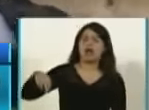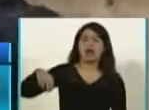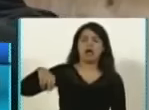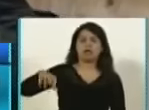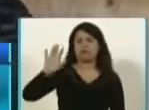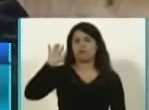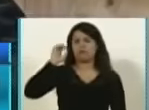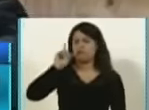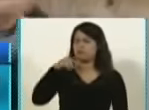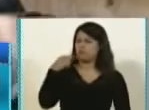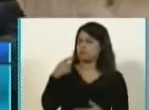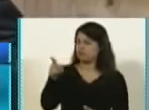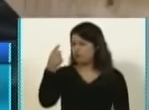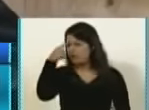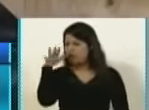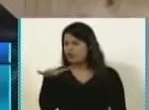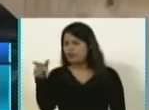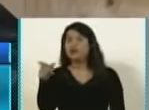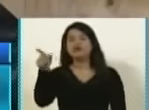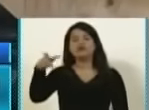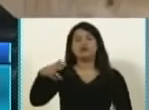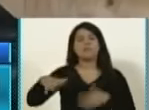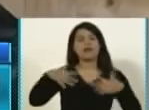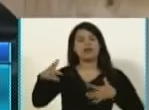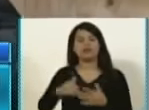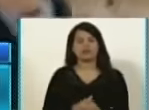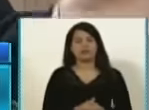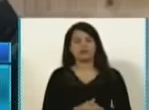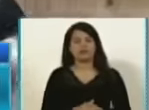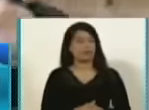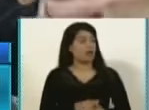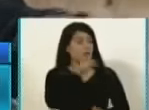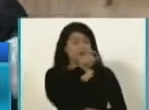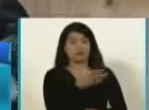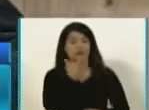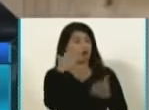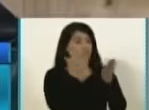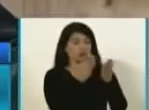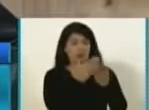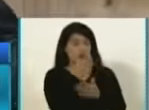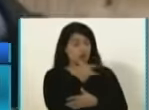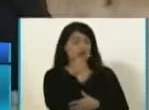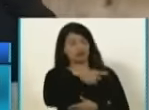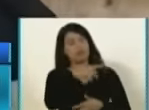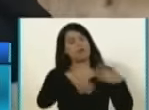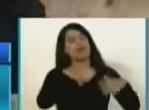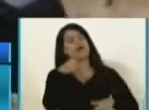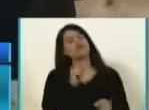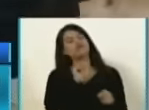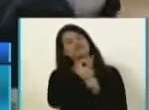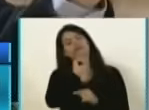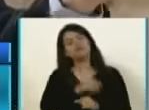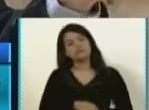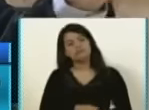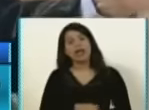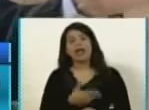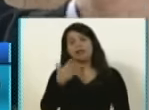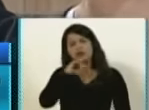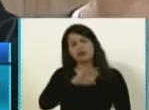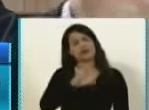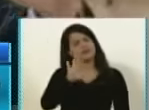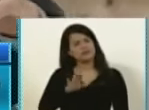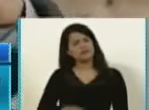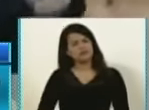se supiera su rumbo, era un vago y maleante. Quien no estudiaba. Sí, quien no estudiaba era un vago y maleante. Entonces, esa ley era perfecta